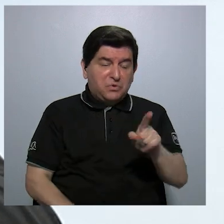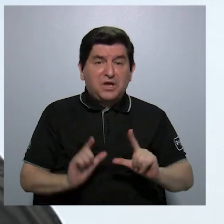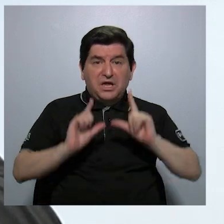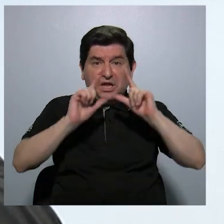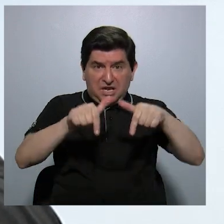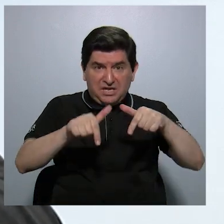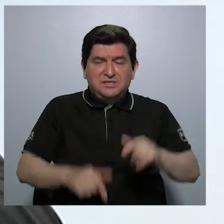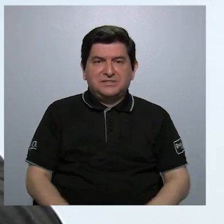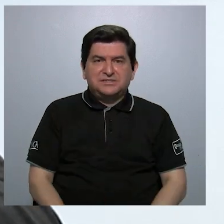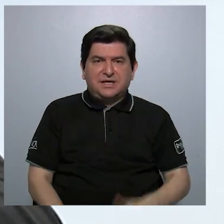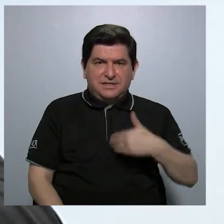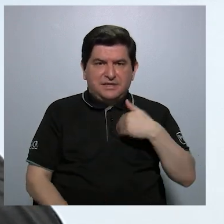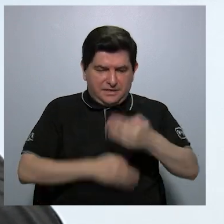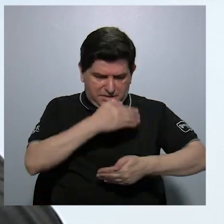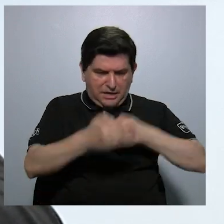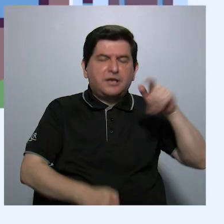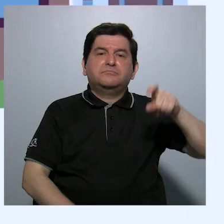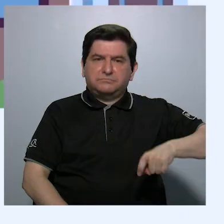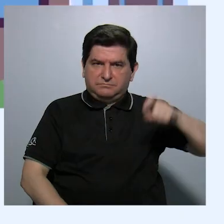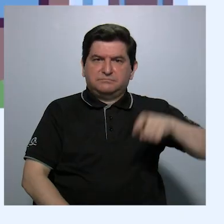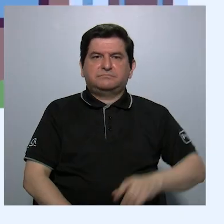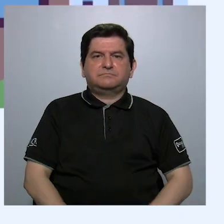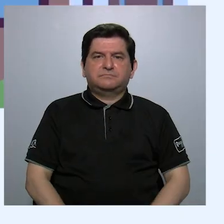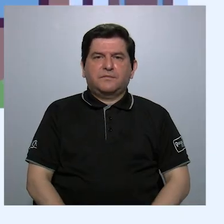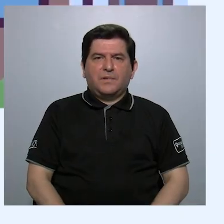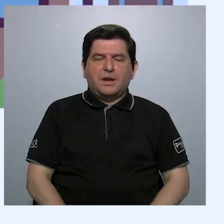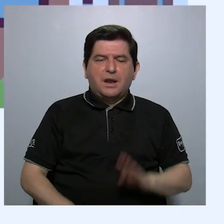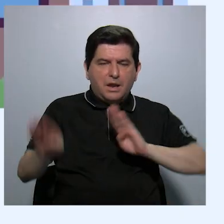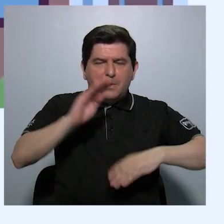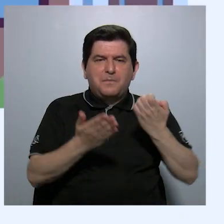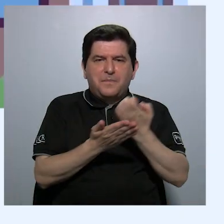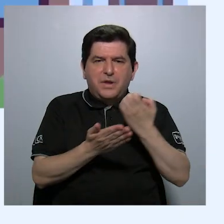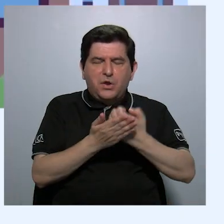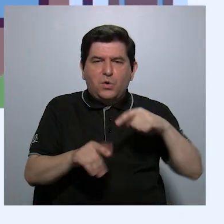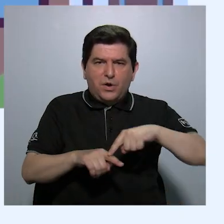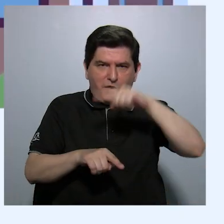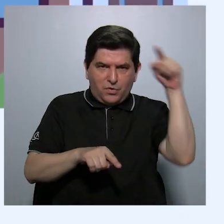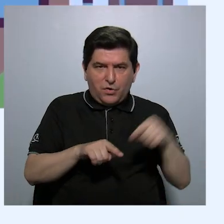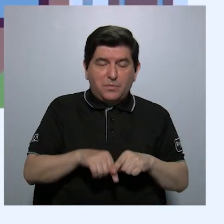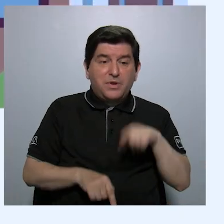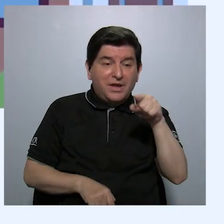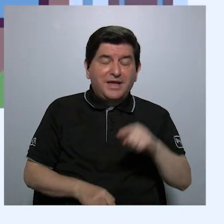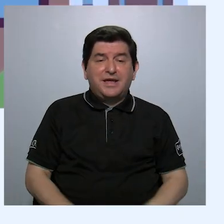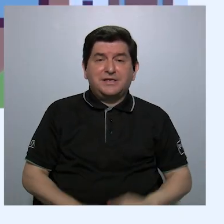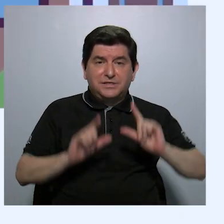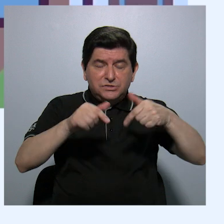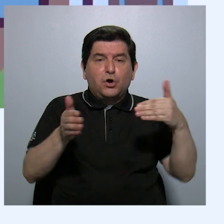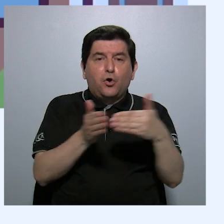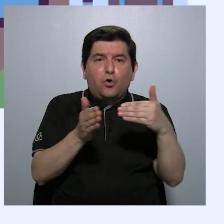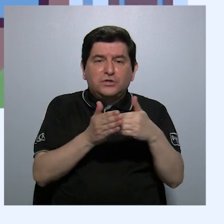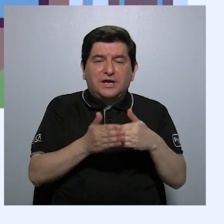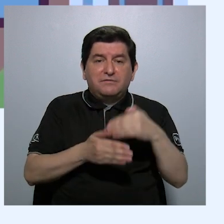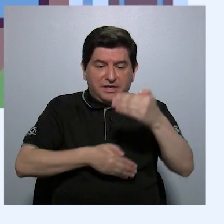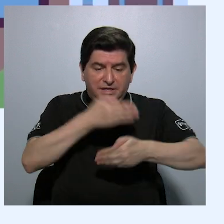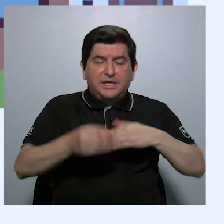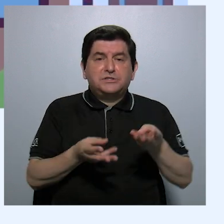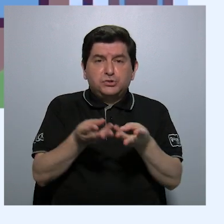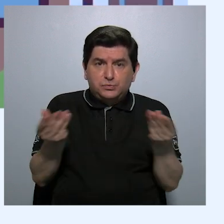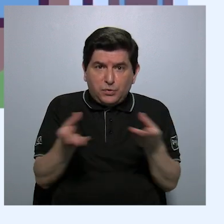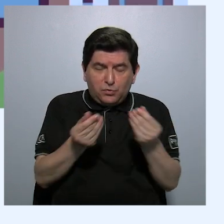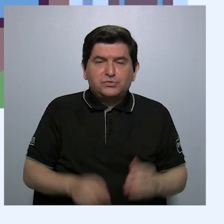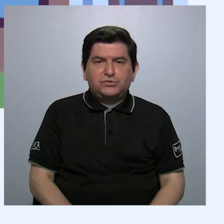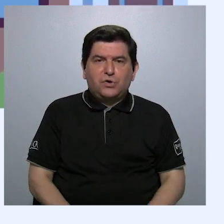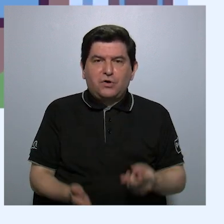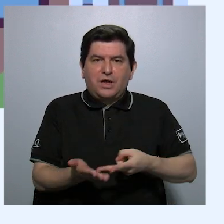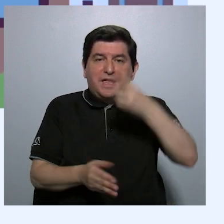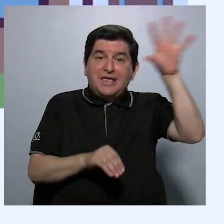esos residuos tienen que recibir un tratamiento. Bioeconomía circular es que esos residuos puedan ingresar de nuevo a la línea de producción y